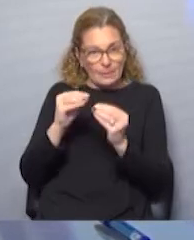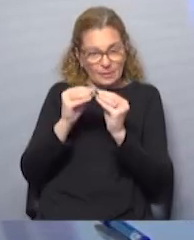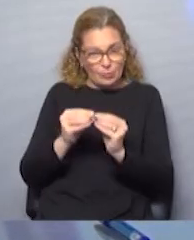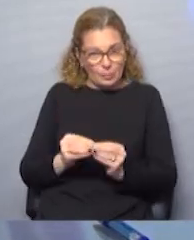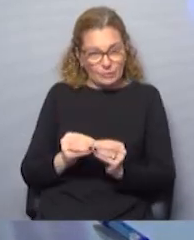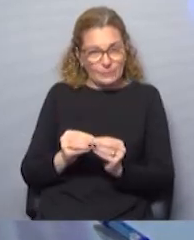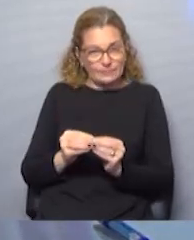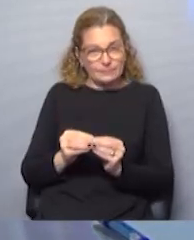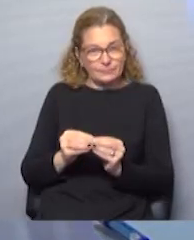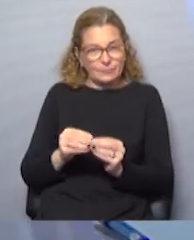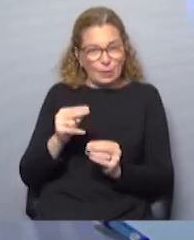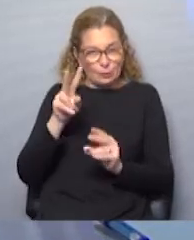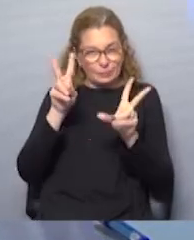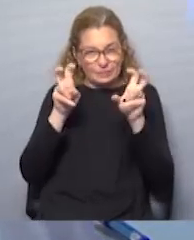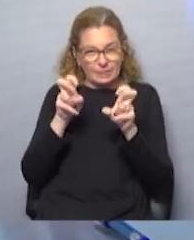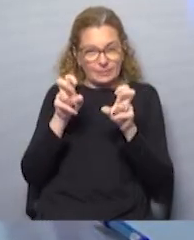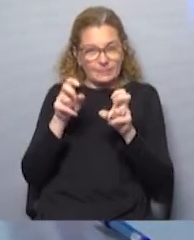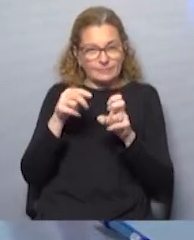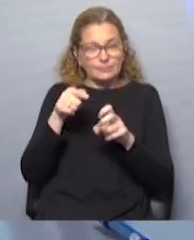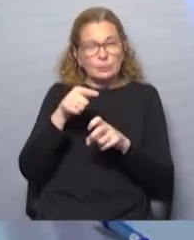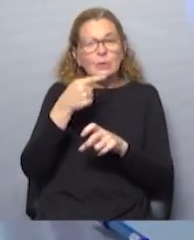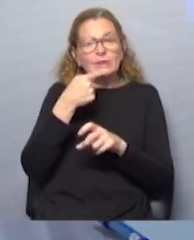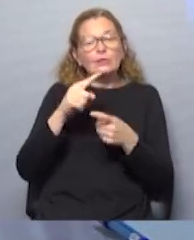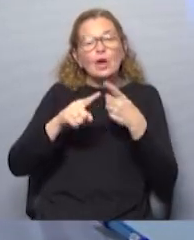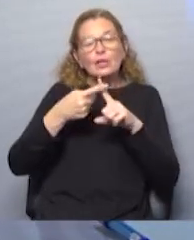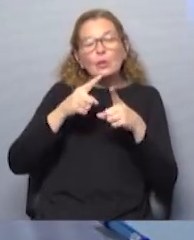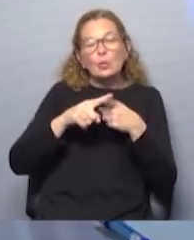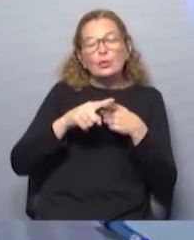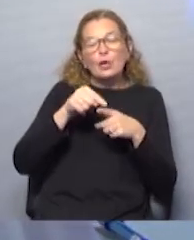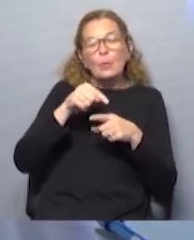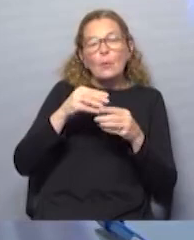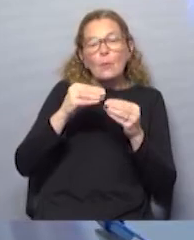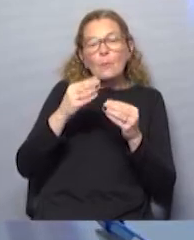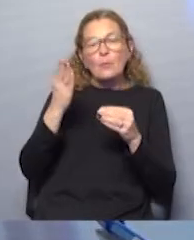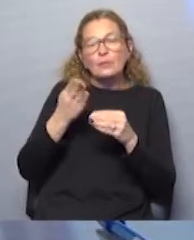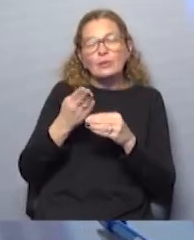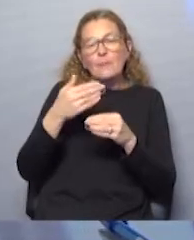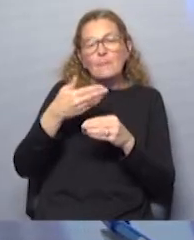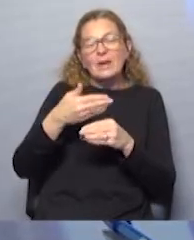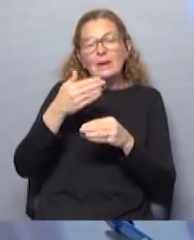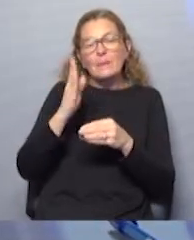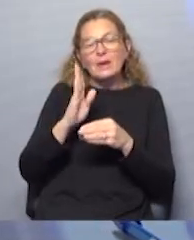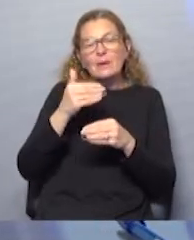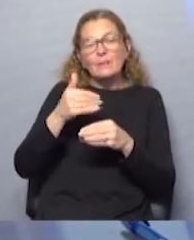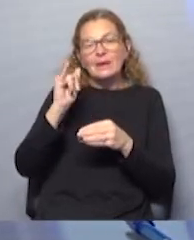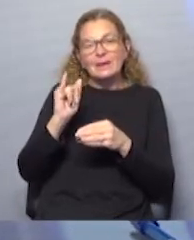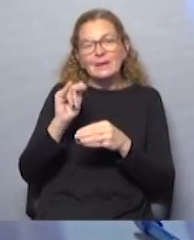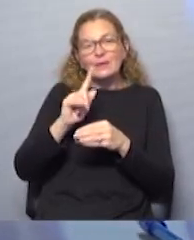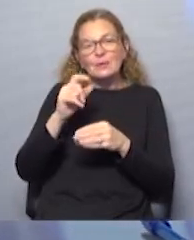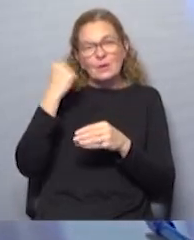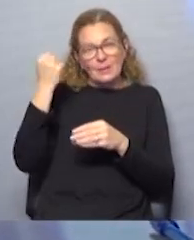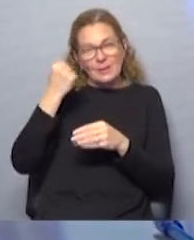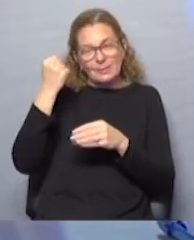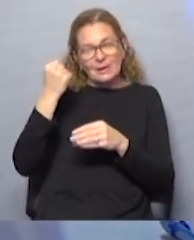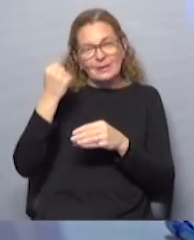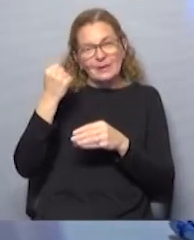una cuesta en el presupuesto bianchi tú has dicho que la discusión sobre un porcentaje de producto interno bruto para la ciencia tal vez no es lo más importante